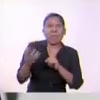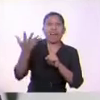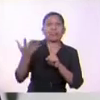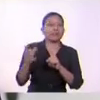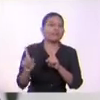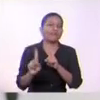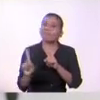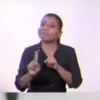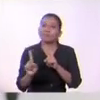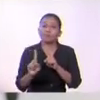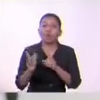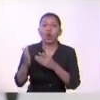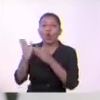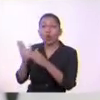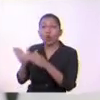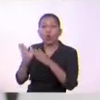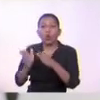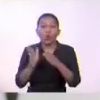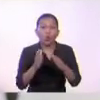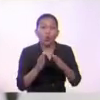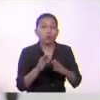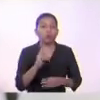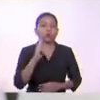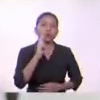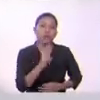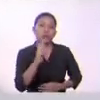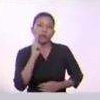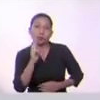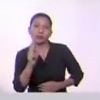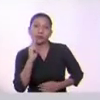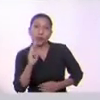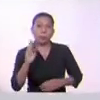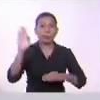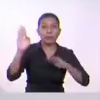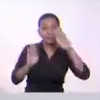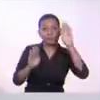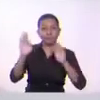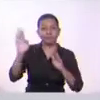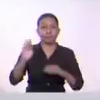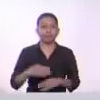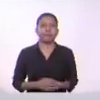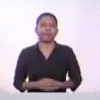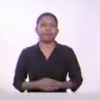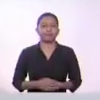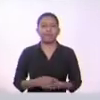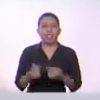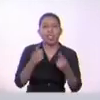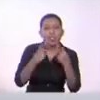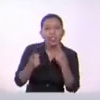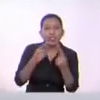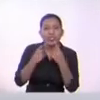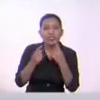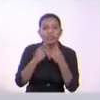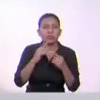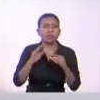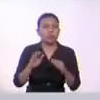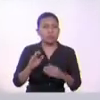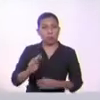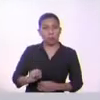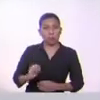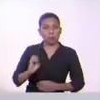el discurso y las participaciones. La entrevista por su modalidad puede